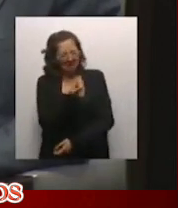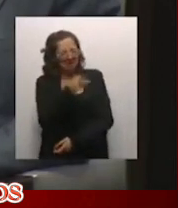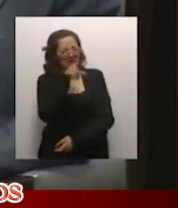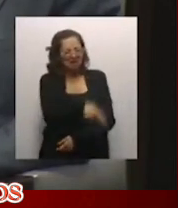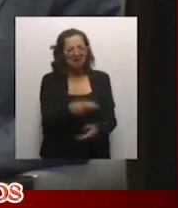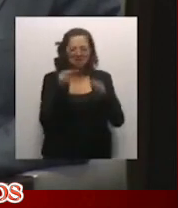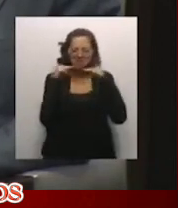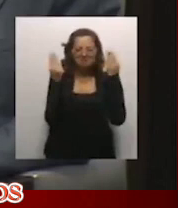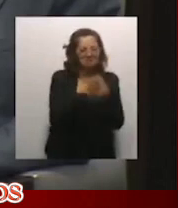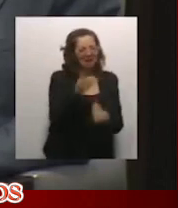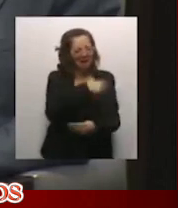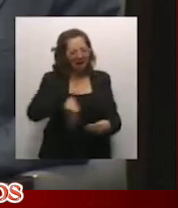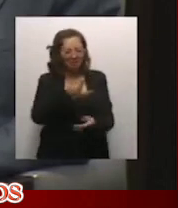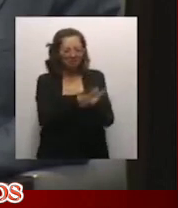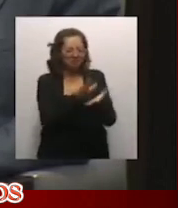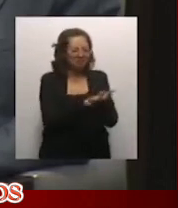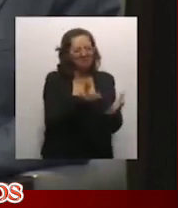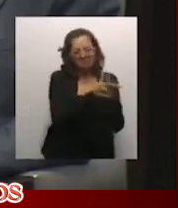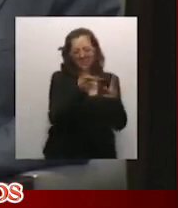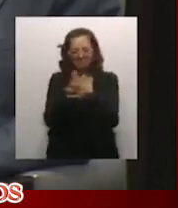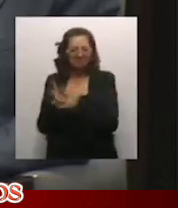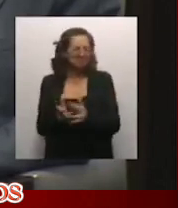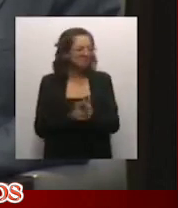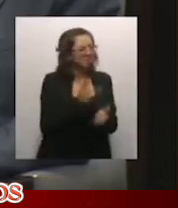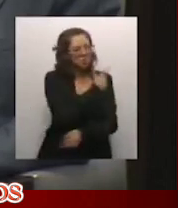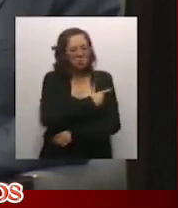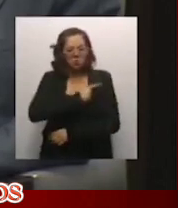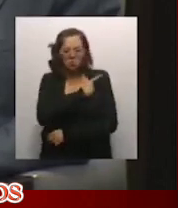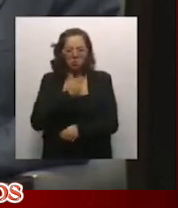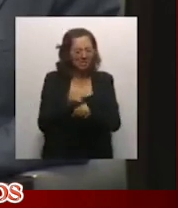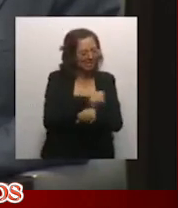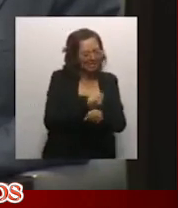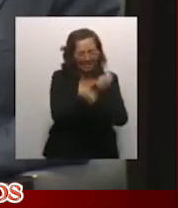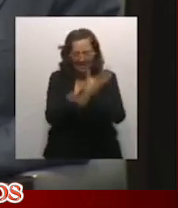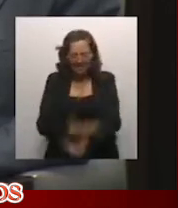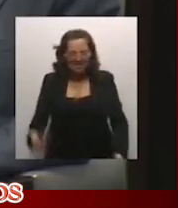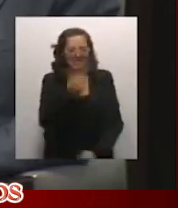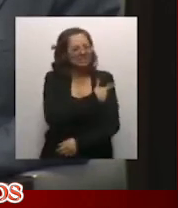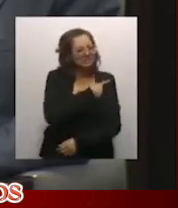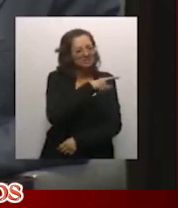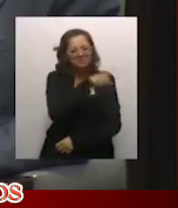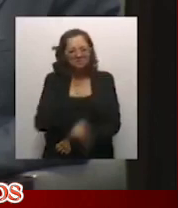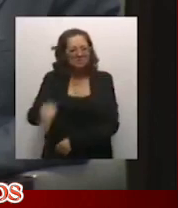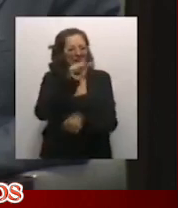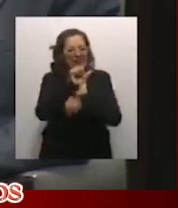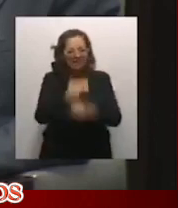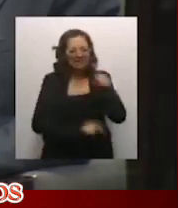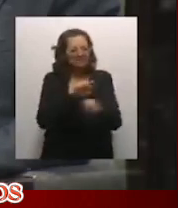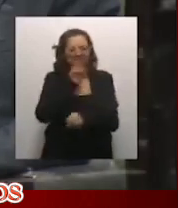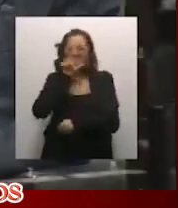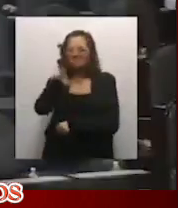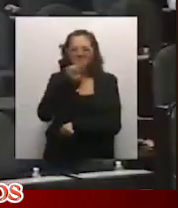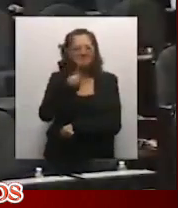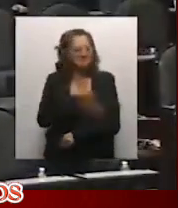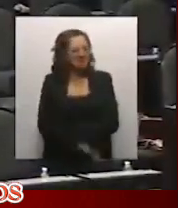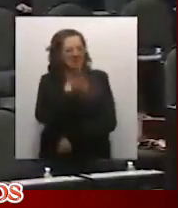del narco, celebran las matanzas, celebran el baño de sangre, son unos buitres, unos hipócritas